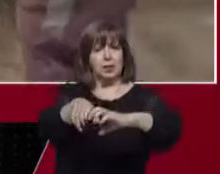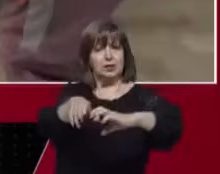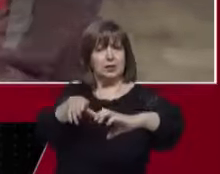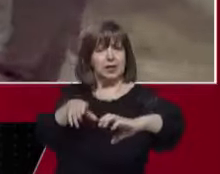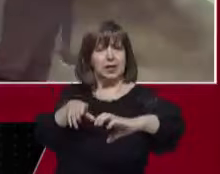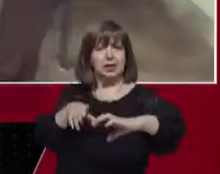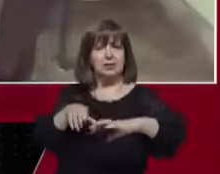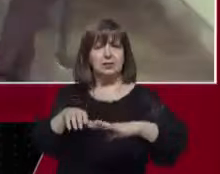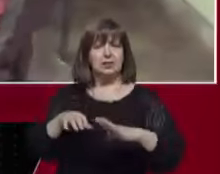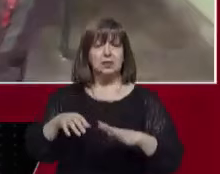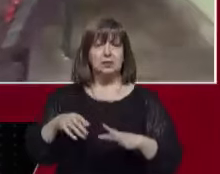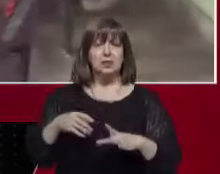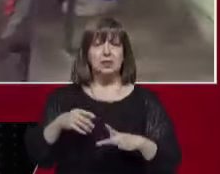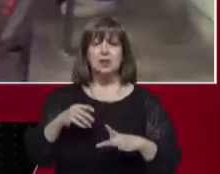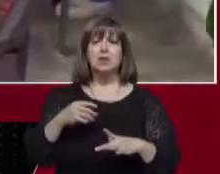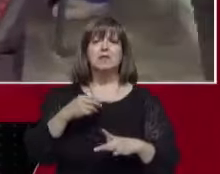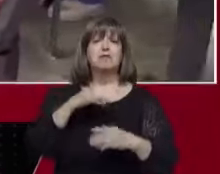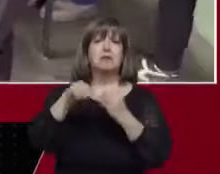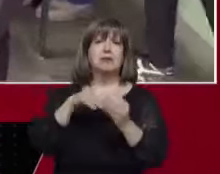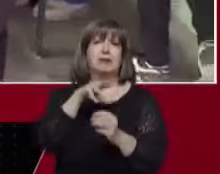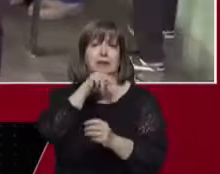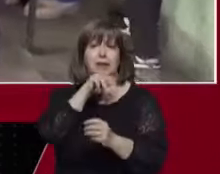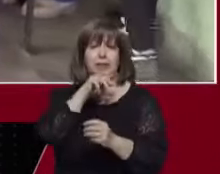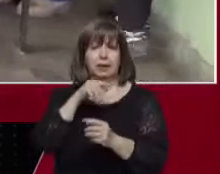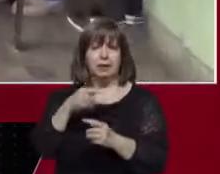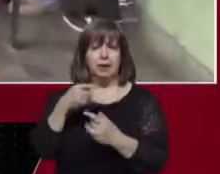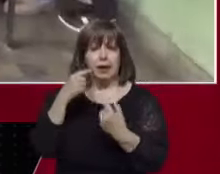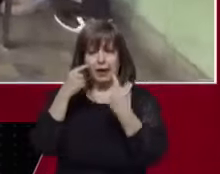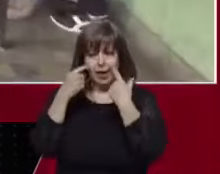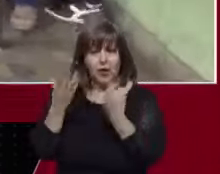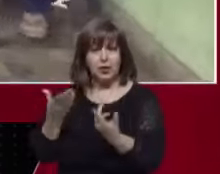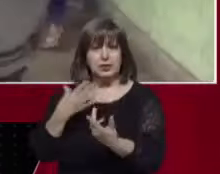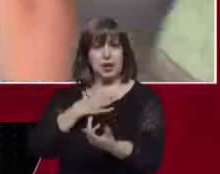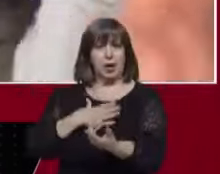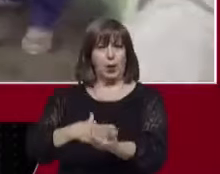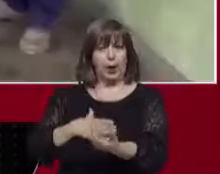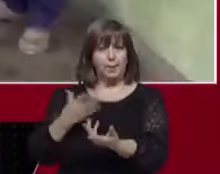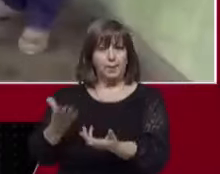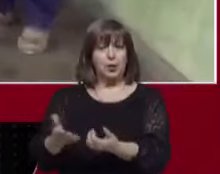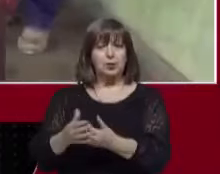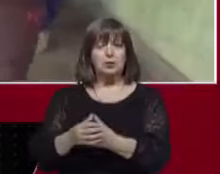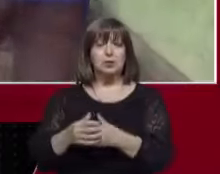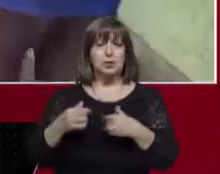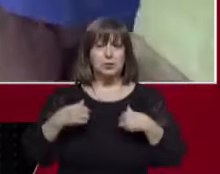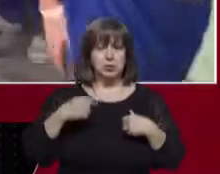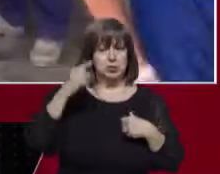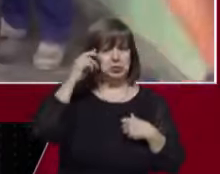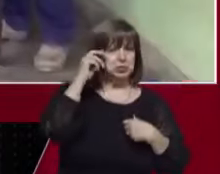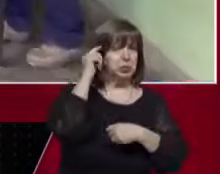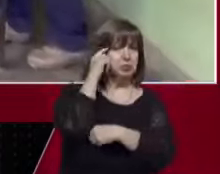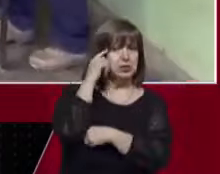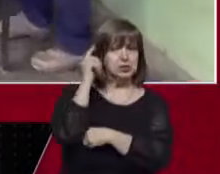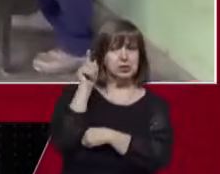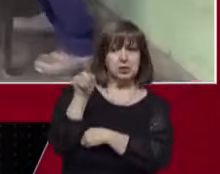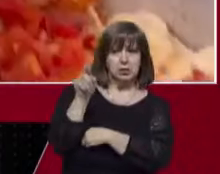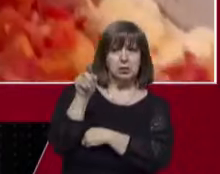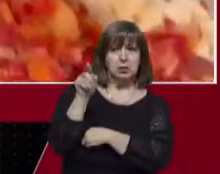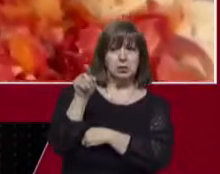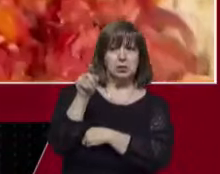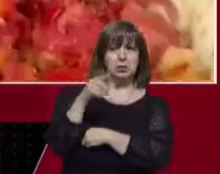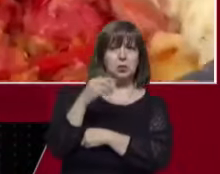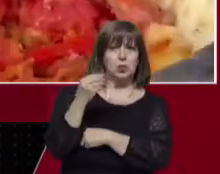tengo hijos, tengo familia, y caí en sí diciendo, yo no quiero terminar de la misma